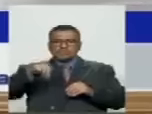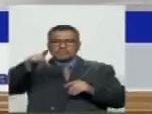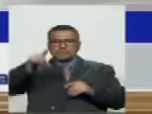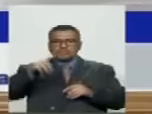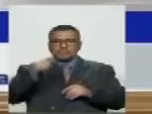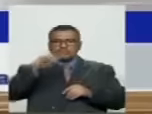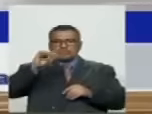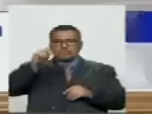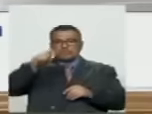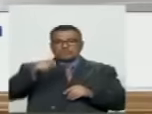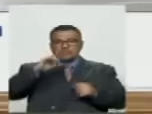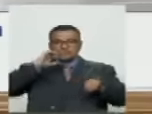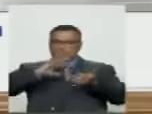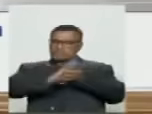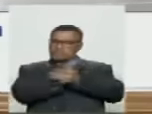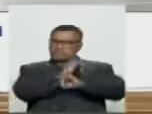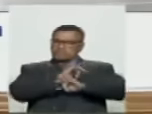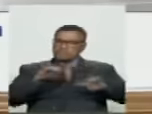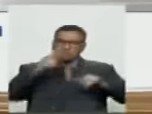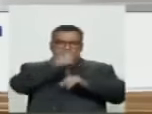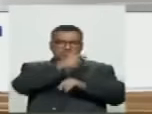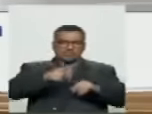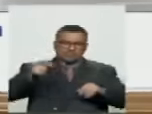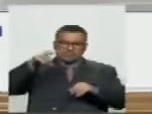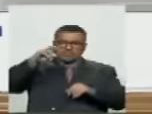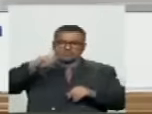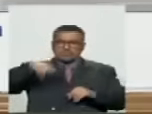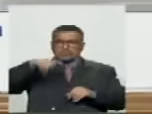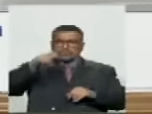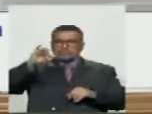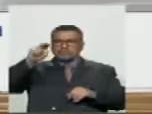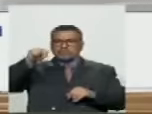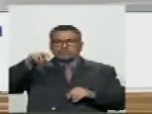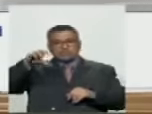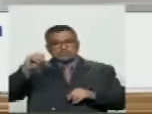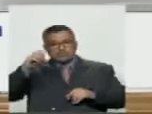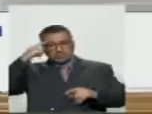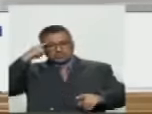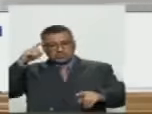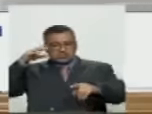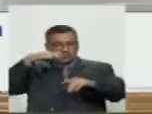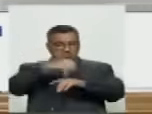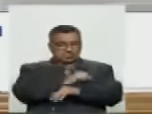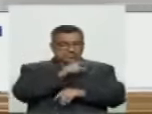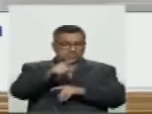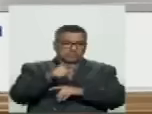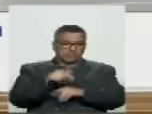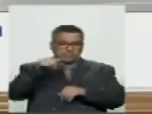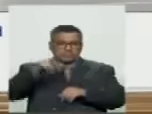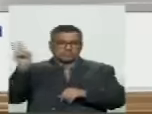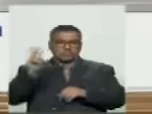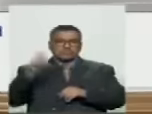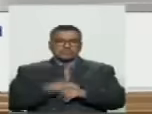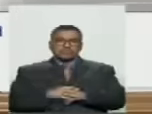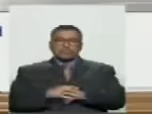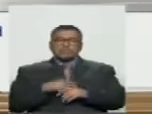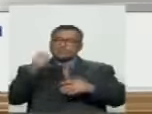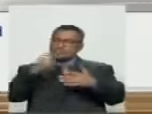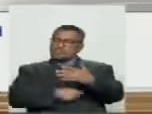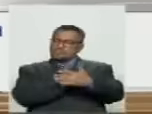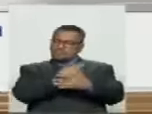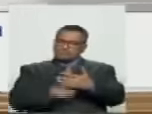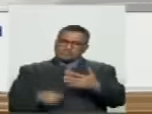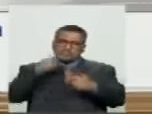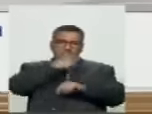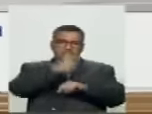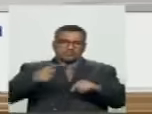Palestina? Exterminar al pueblo palestino. Ese es el objetivo. que se proponen en Venezuela, exterminar